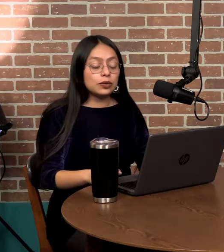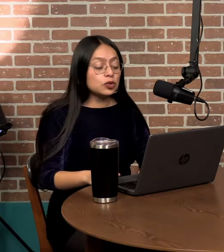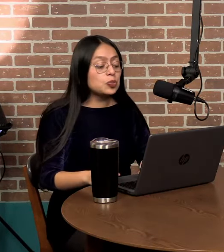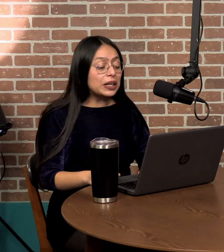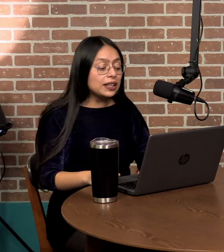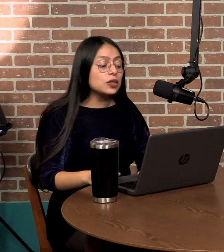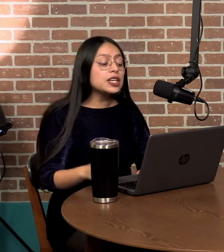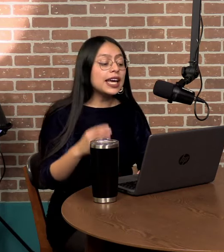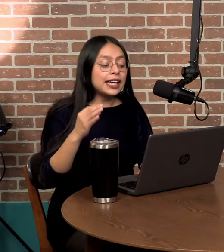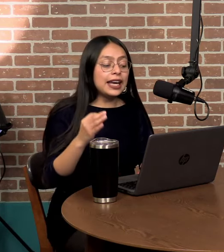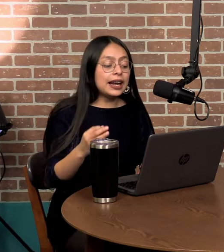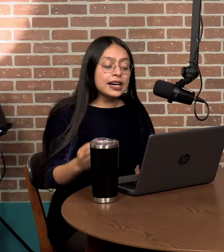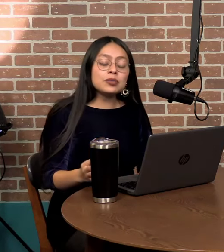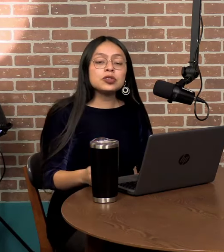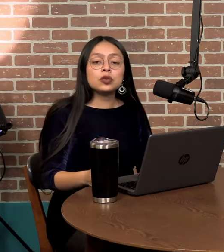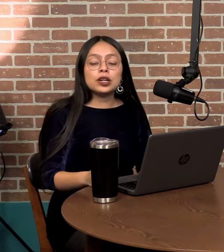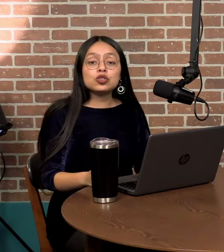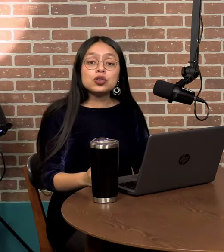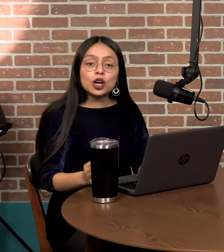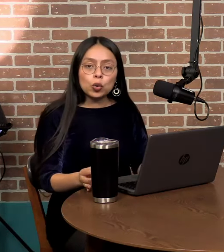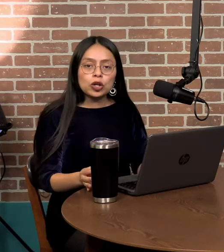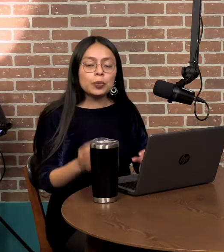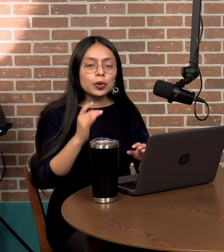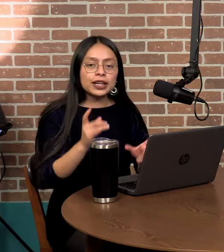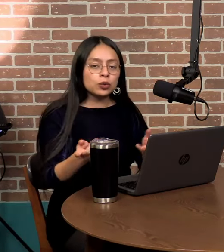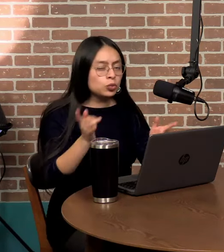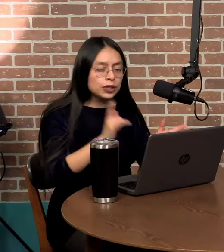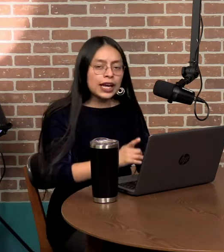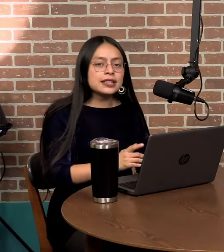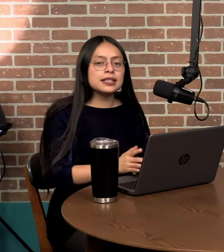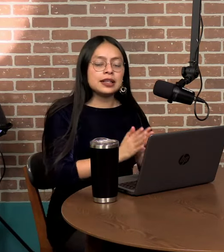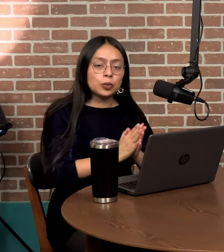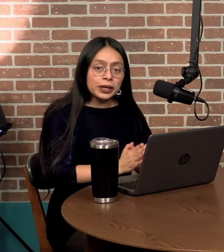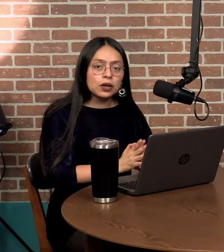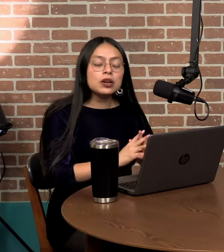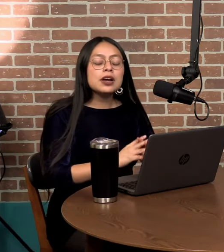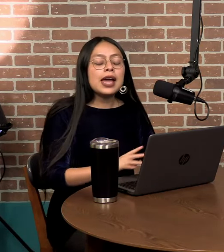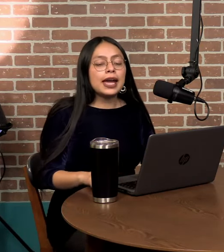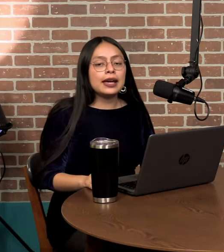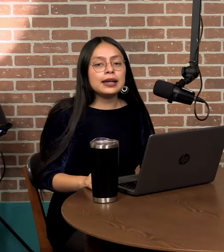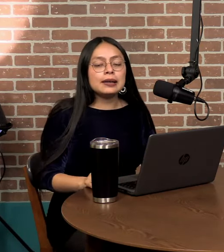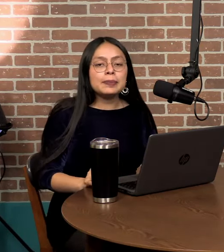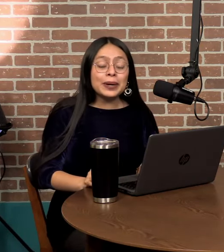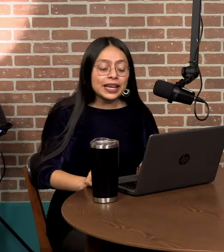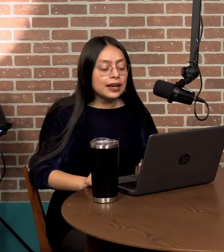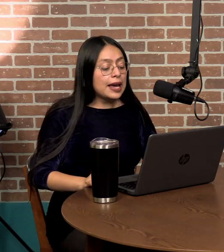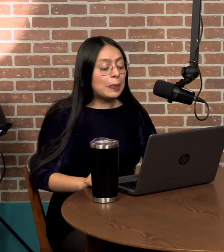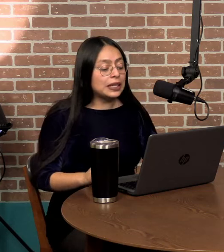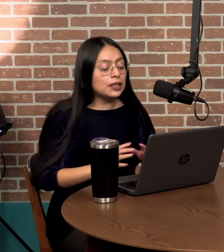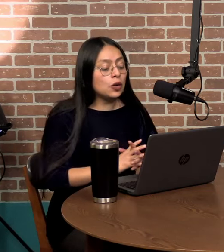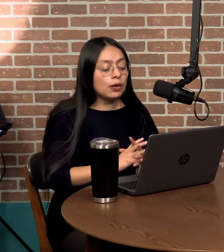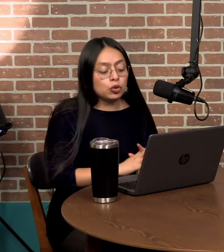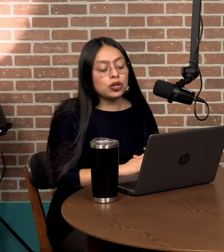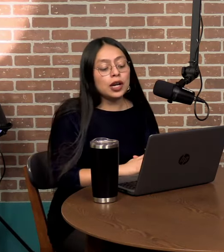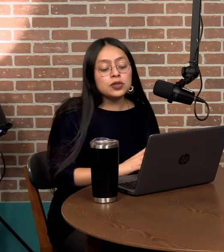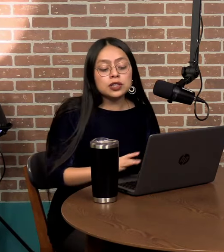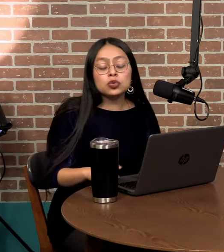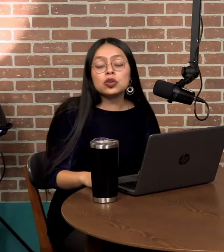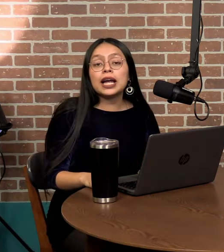organizando estos partidos y arrancamos con el 8 de julio porque un día antes el domingo el pri el partido